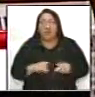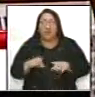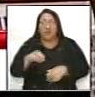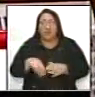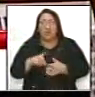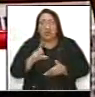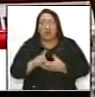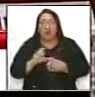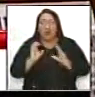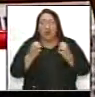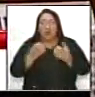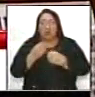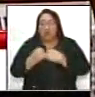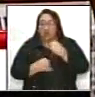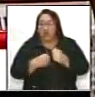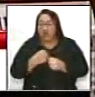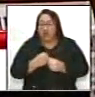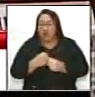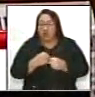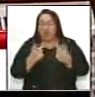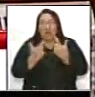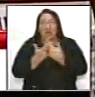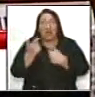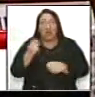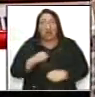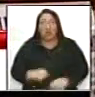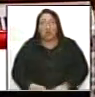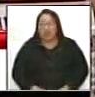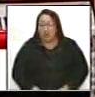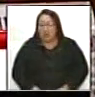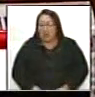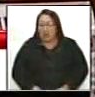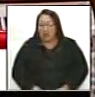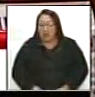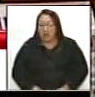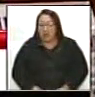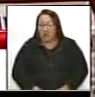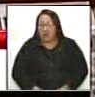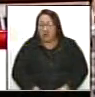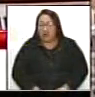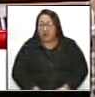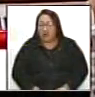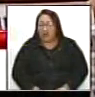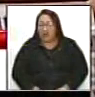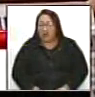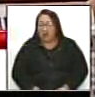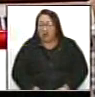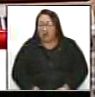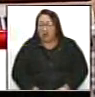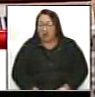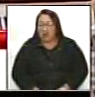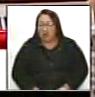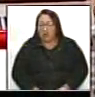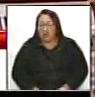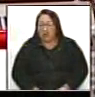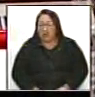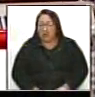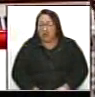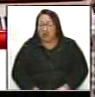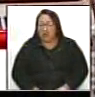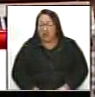un congreso internacional de Sendero Luminoso, que ha tenido la presencia de elementos del